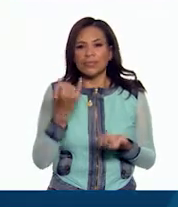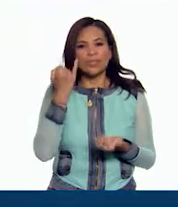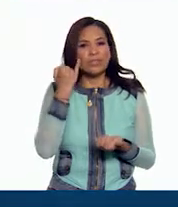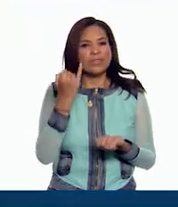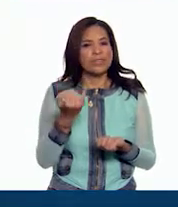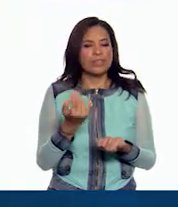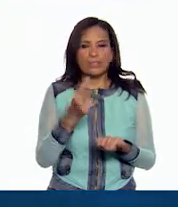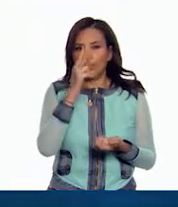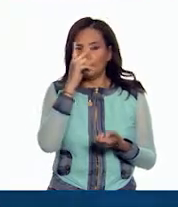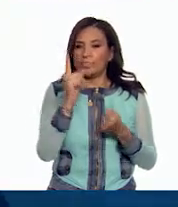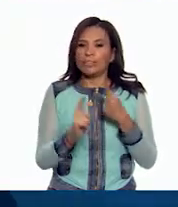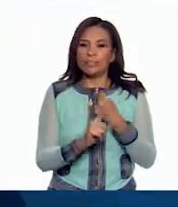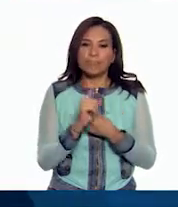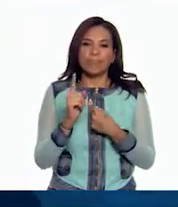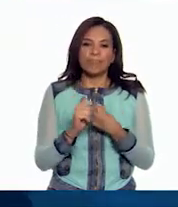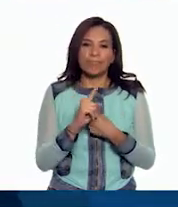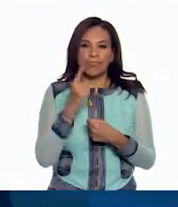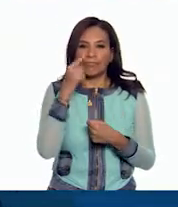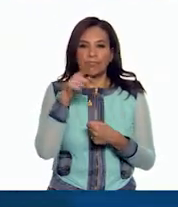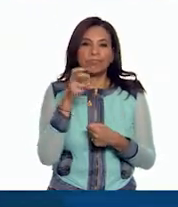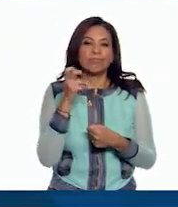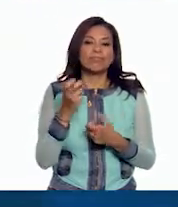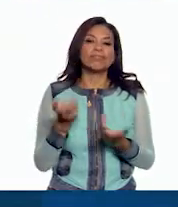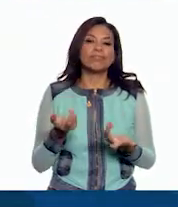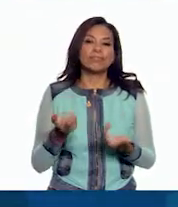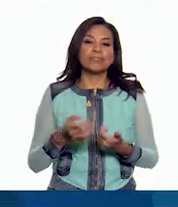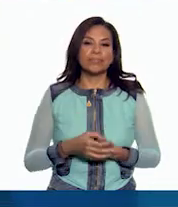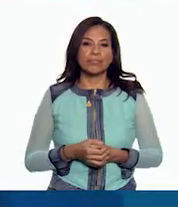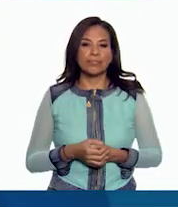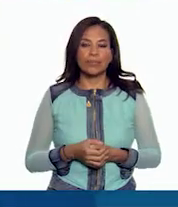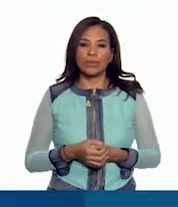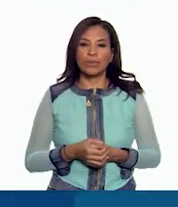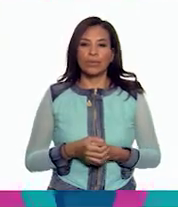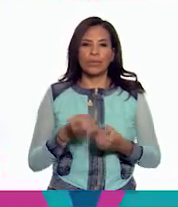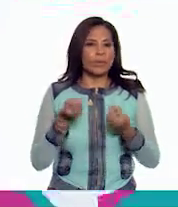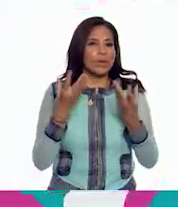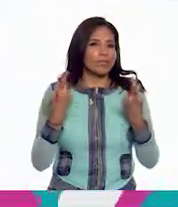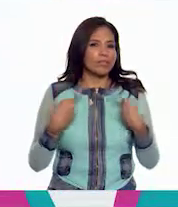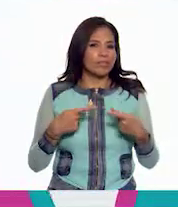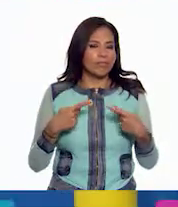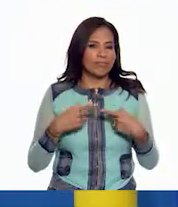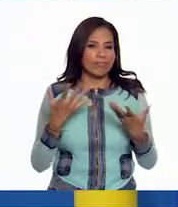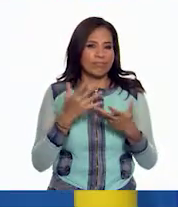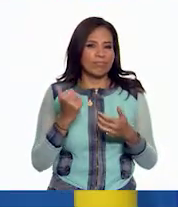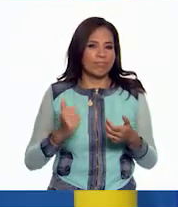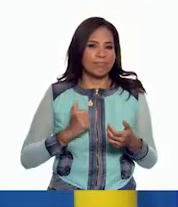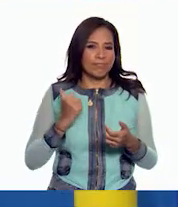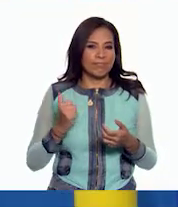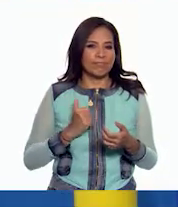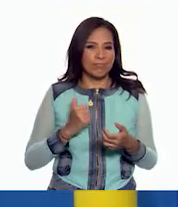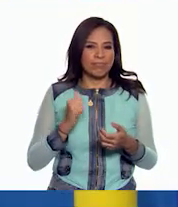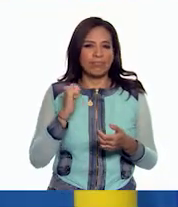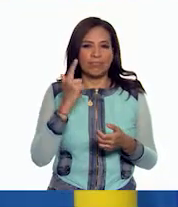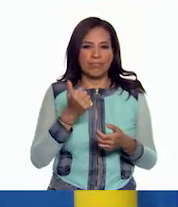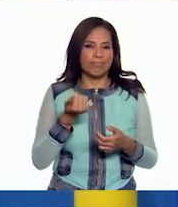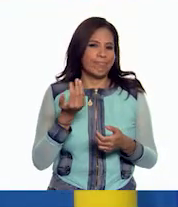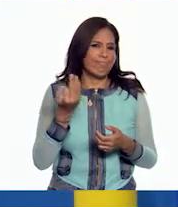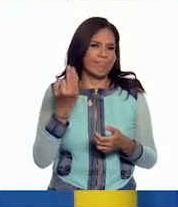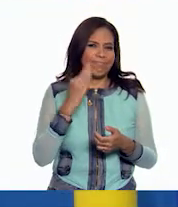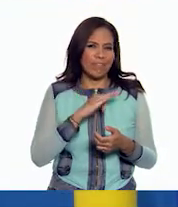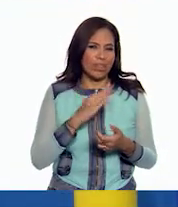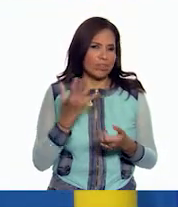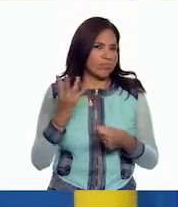imagínate qué tan problemático podía ser algo como esto. ¿Cuánta gente lo habrá aprovechado para hacer algo pues,